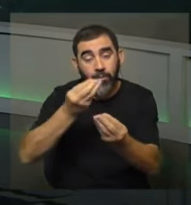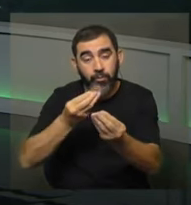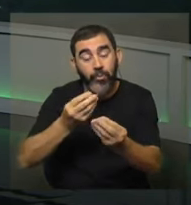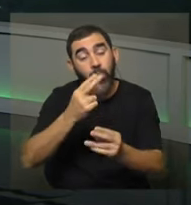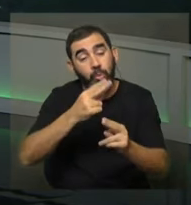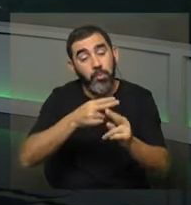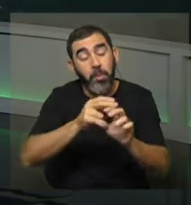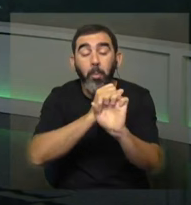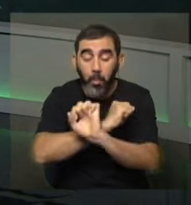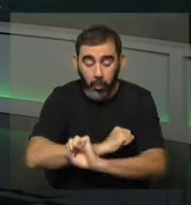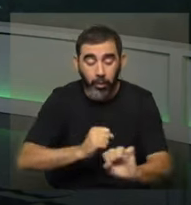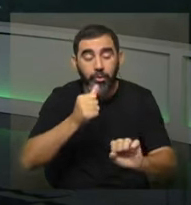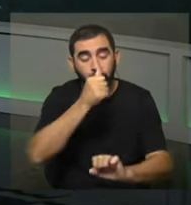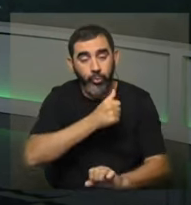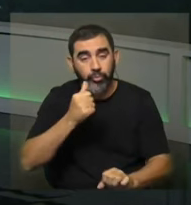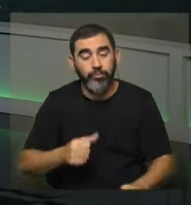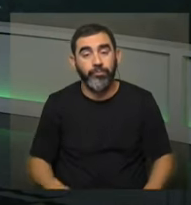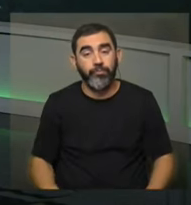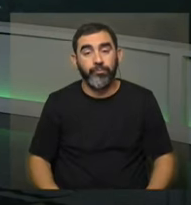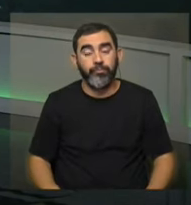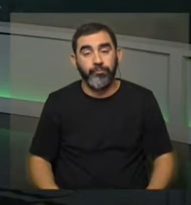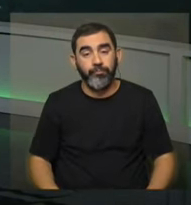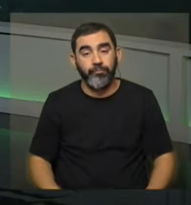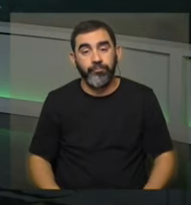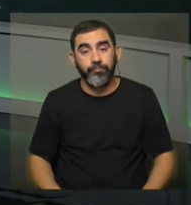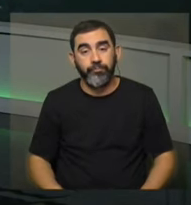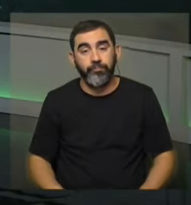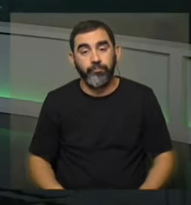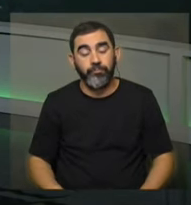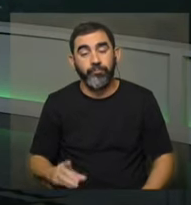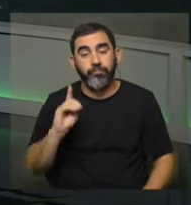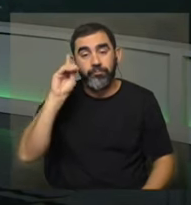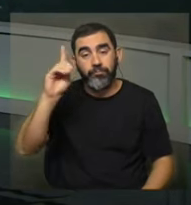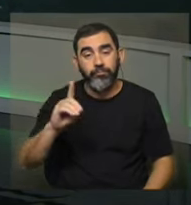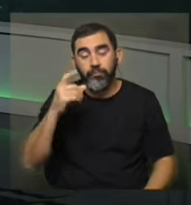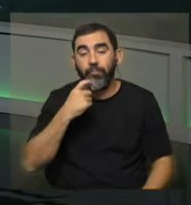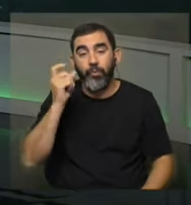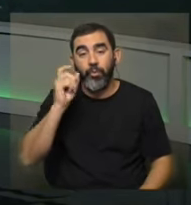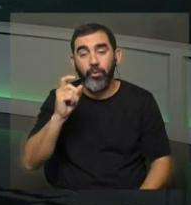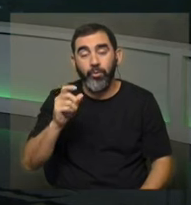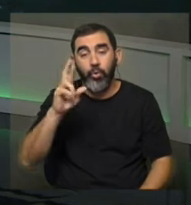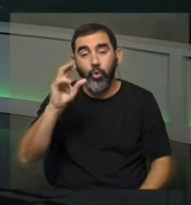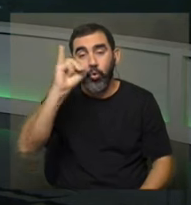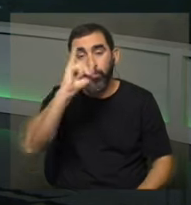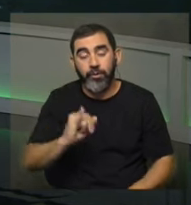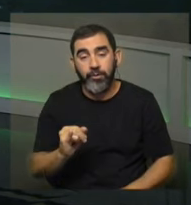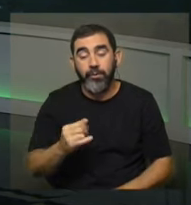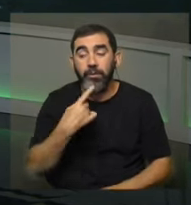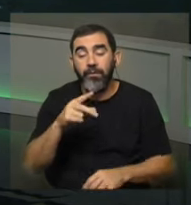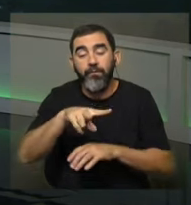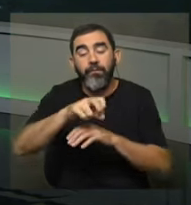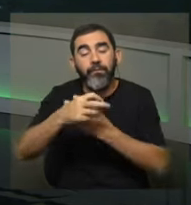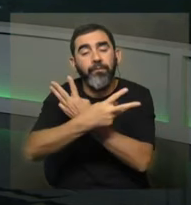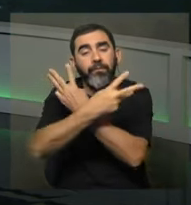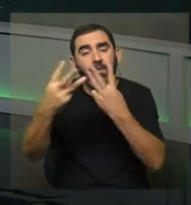su nombre es una solución muy aceptable por su parte el diputado del Pardo partido Colorado Conrado Rodríguez abogó porque la fiscalía